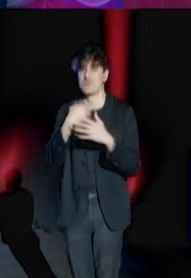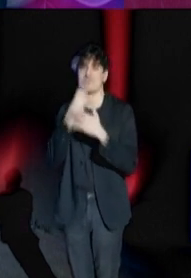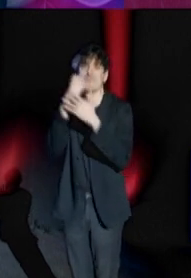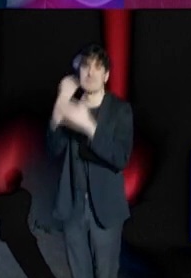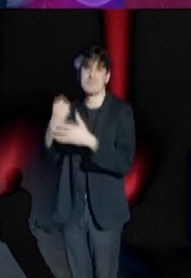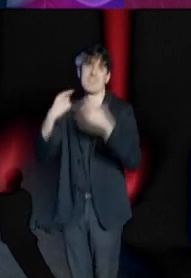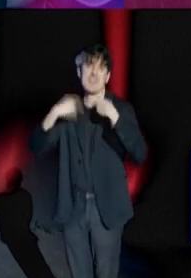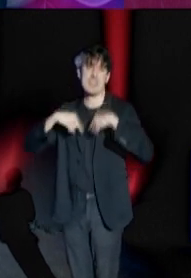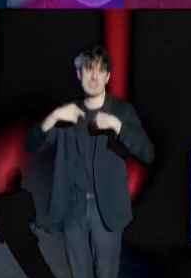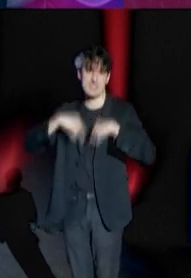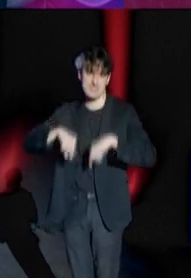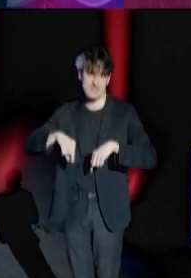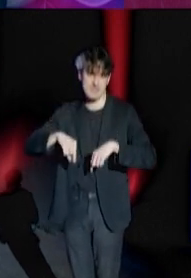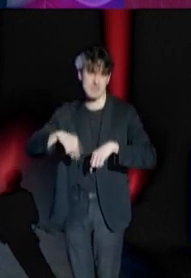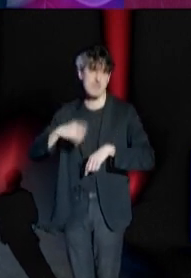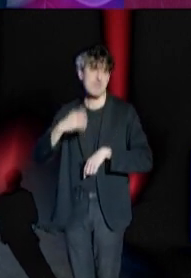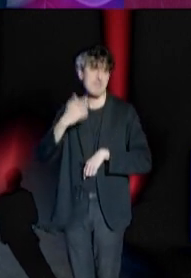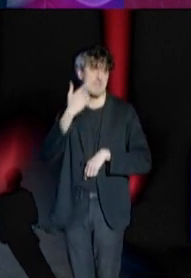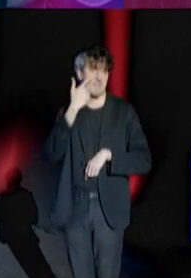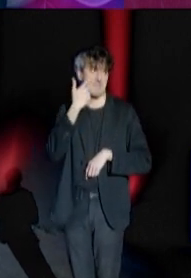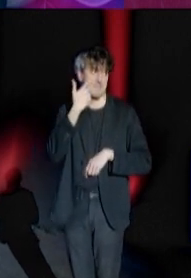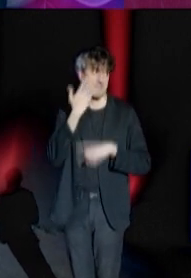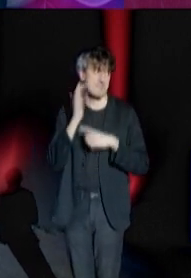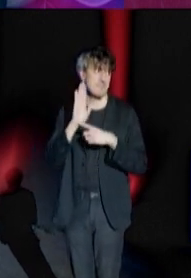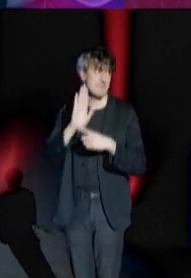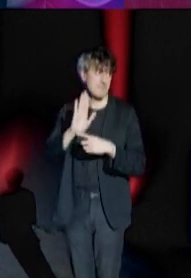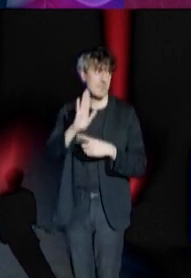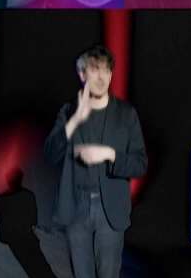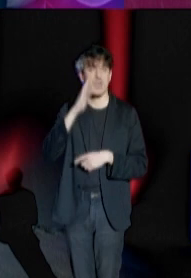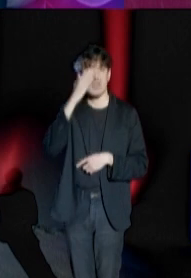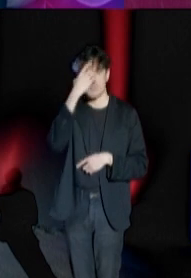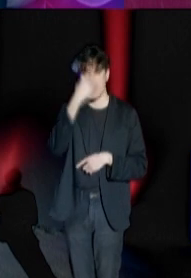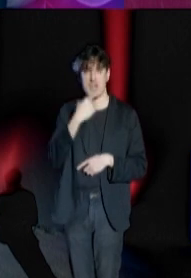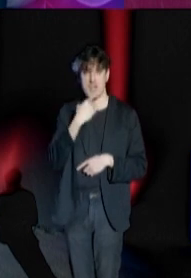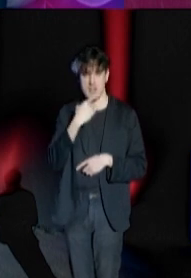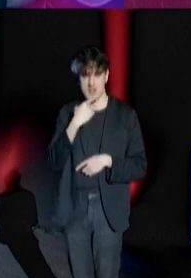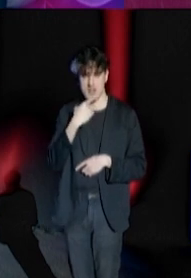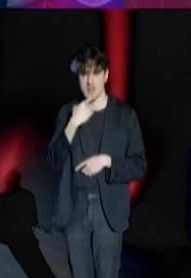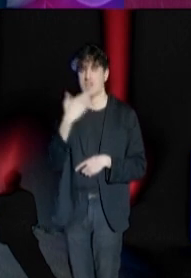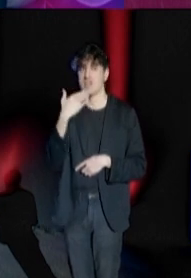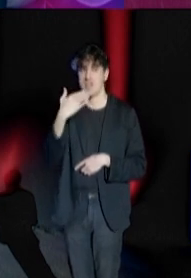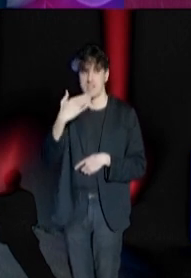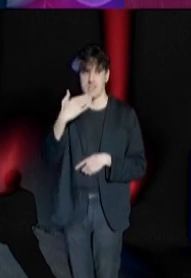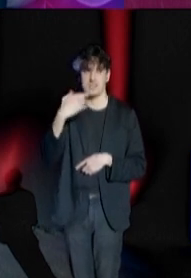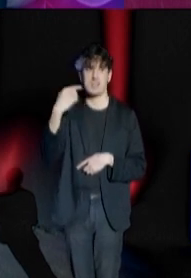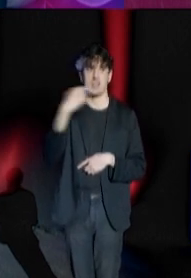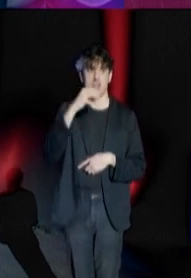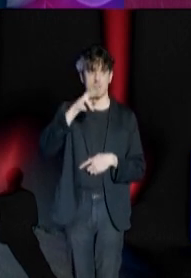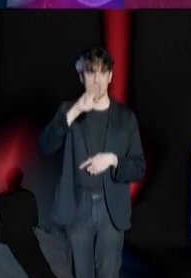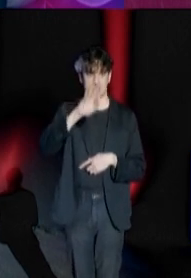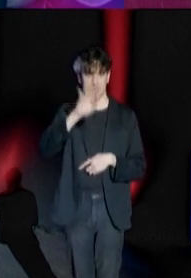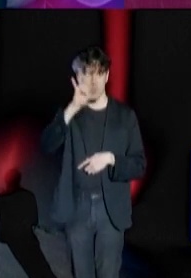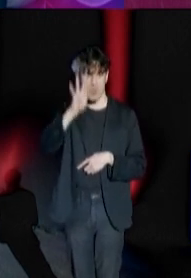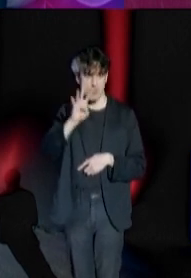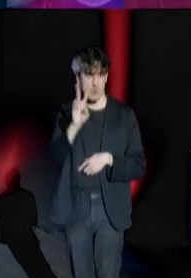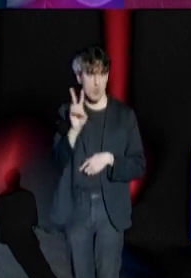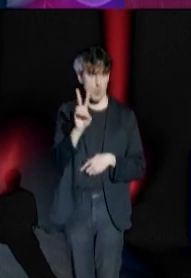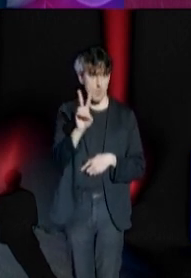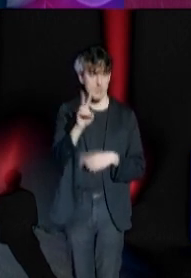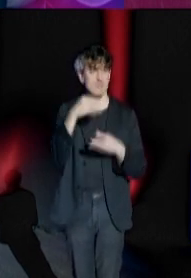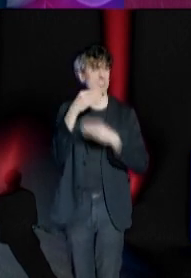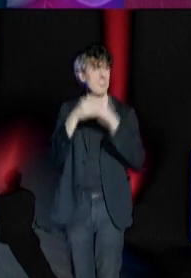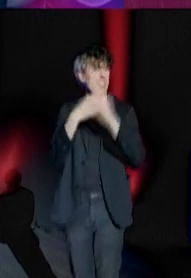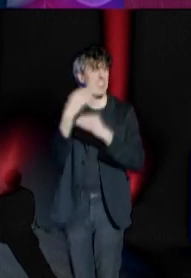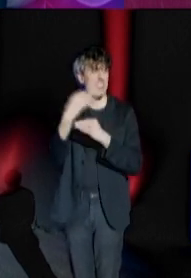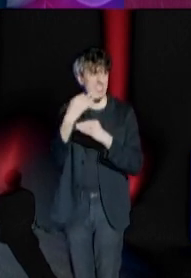sea Pero bueno lo que Vais a ver es una imagen que lo que ha hecho es a través de gpt 4v describir lo que el locutor